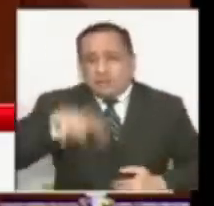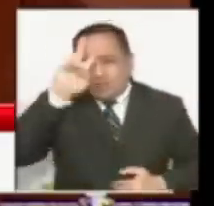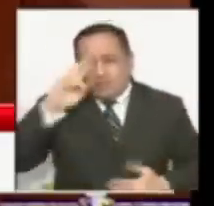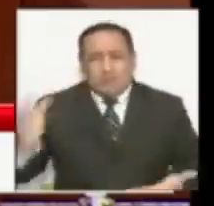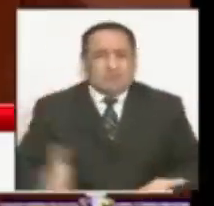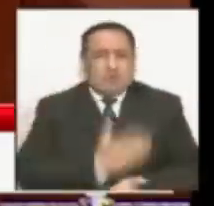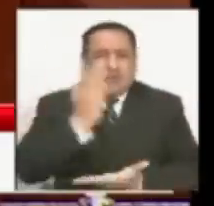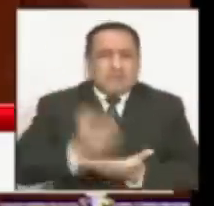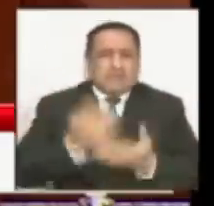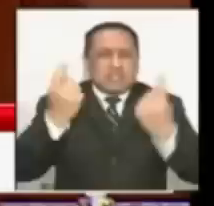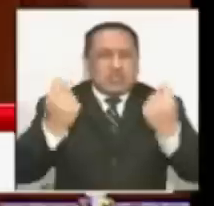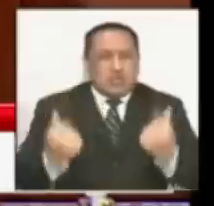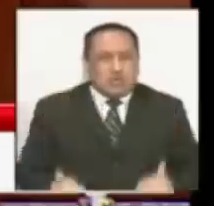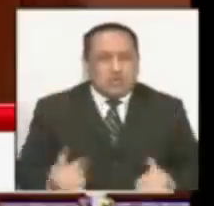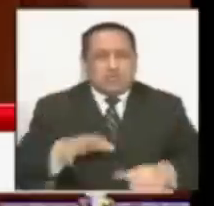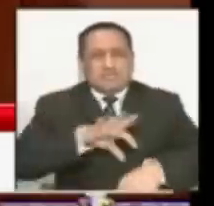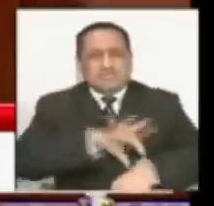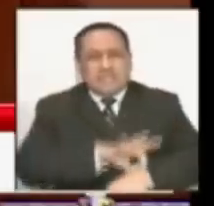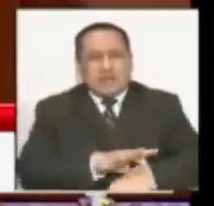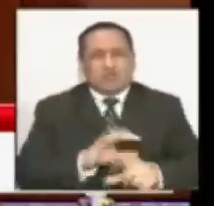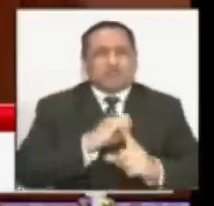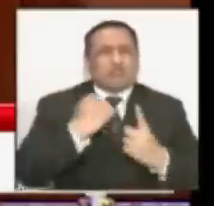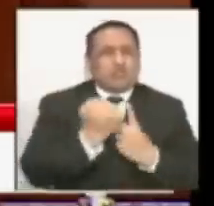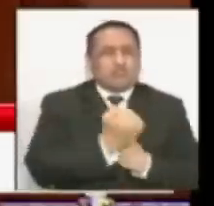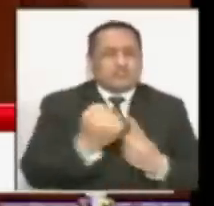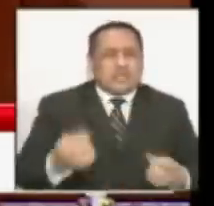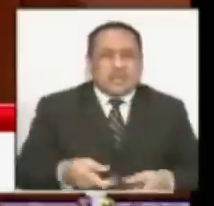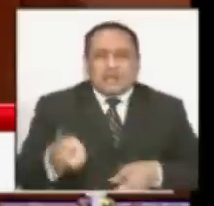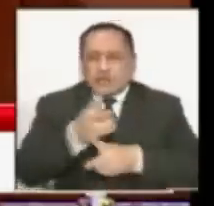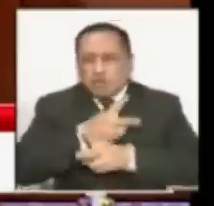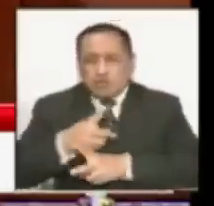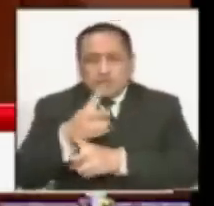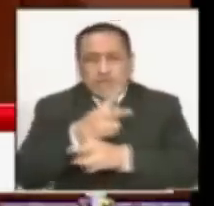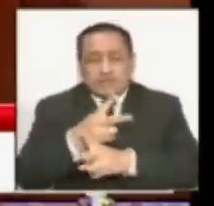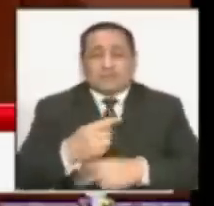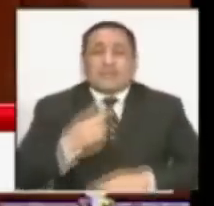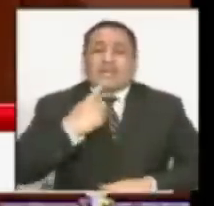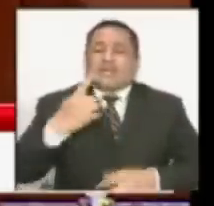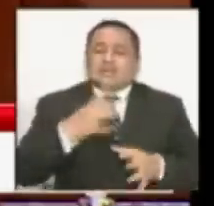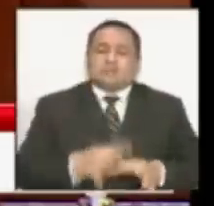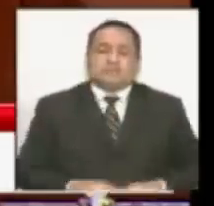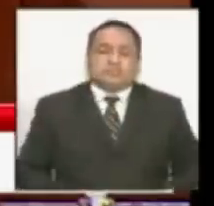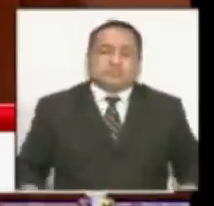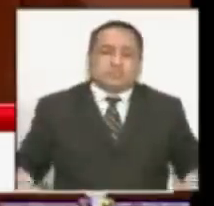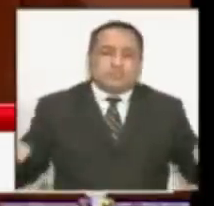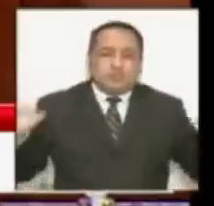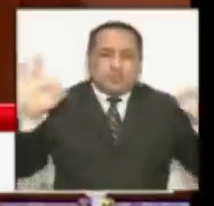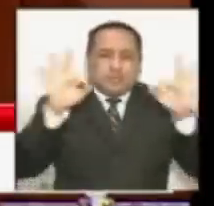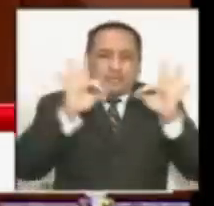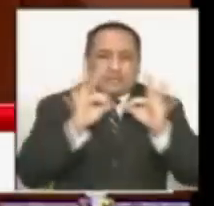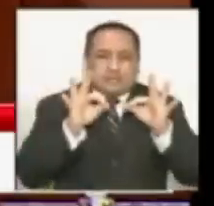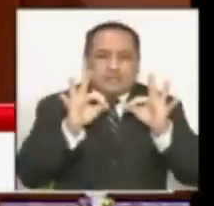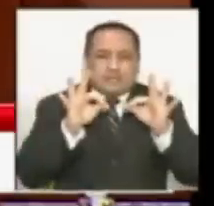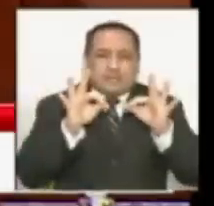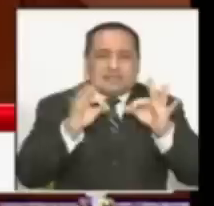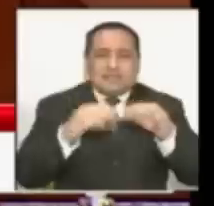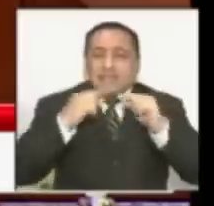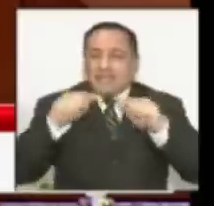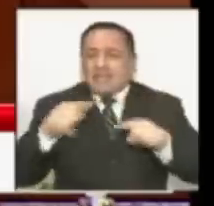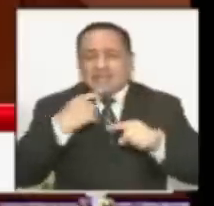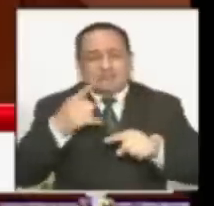los problemas económicos, de salud, sociales y de seguridad, es fundamental,